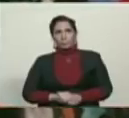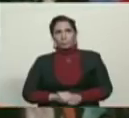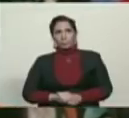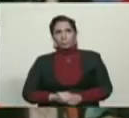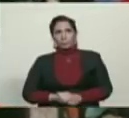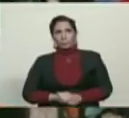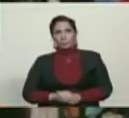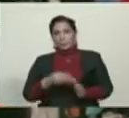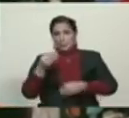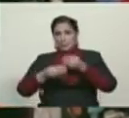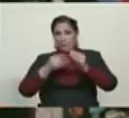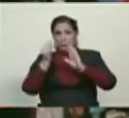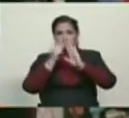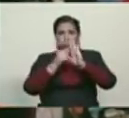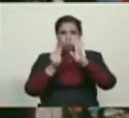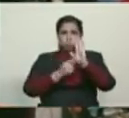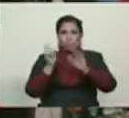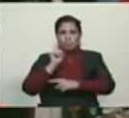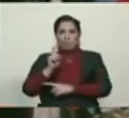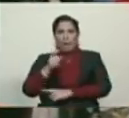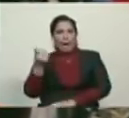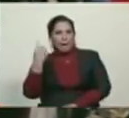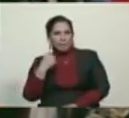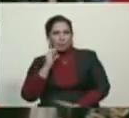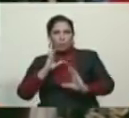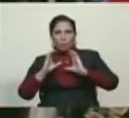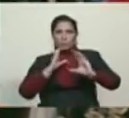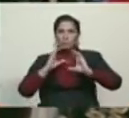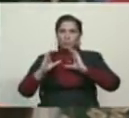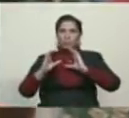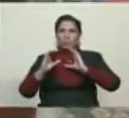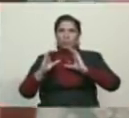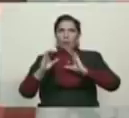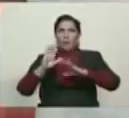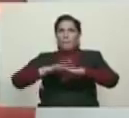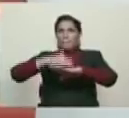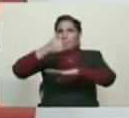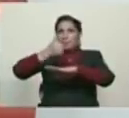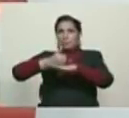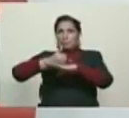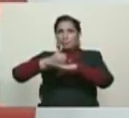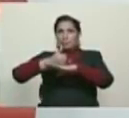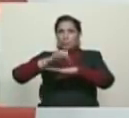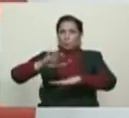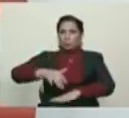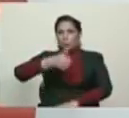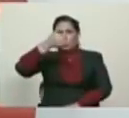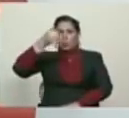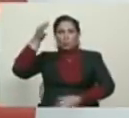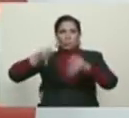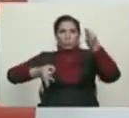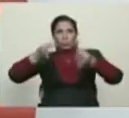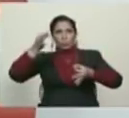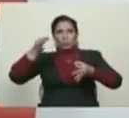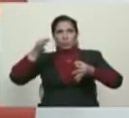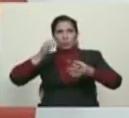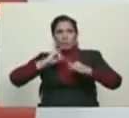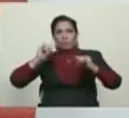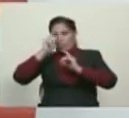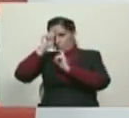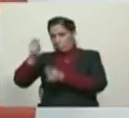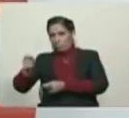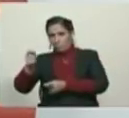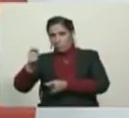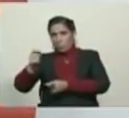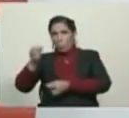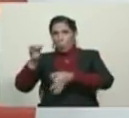medidas necesarias. Ayer me comentaba el presidente del Tribunal Supremo de Justicia y el señor fiscal que ya habían designado jueces y fiscales